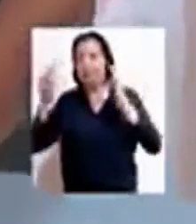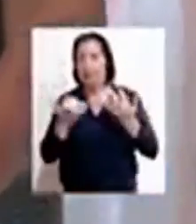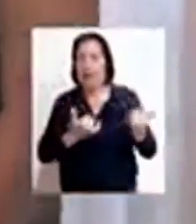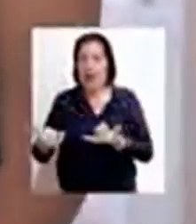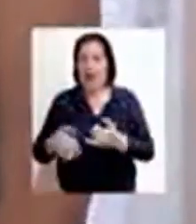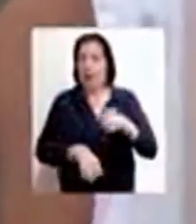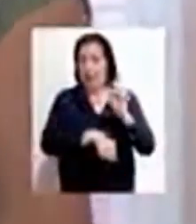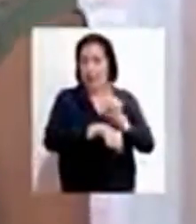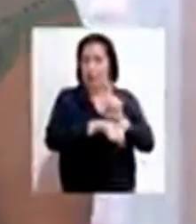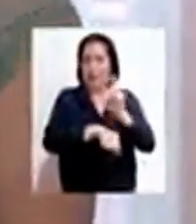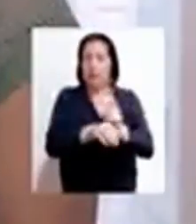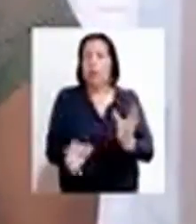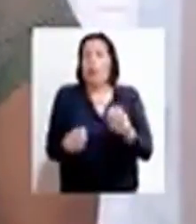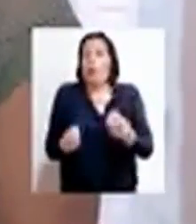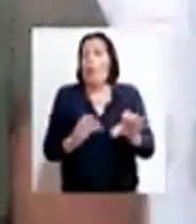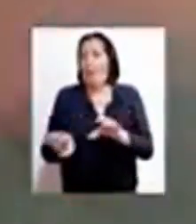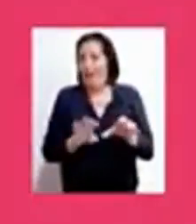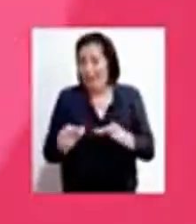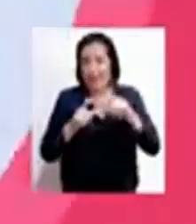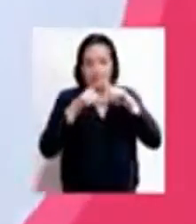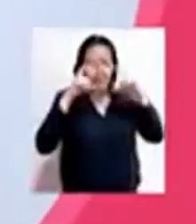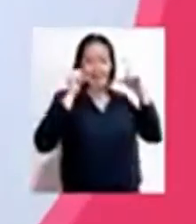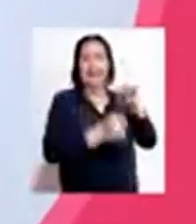les voy a enseñar a elaborar la mascarilla anatómica.